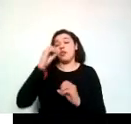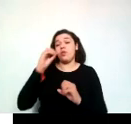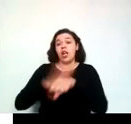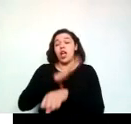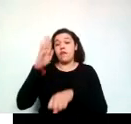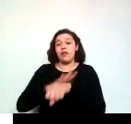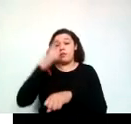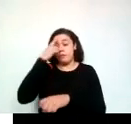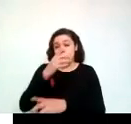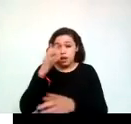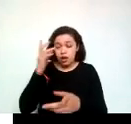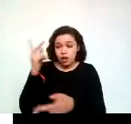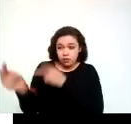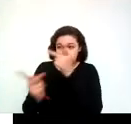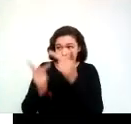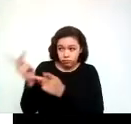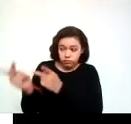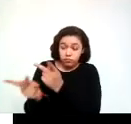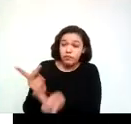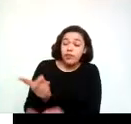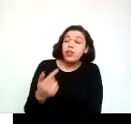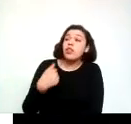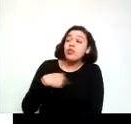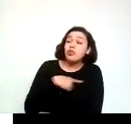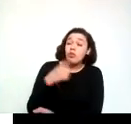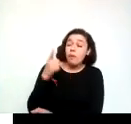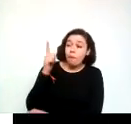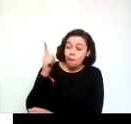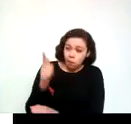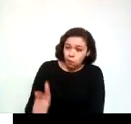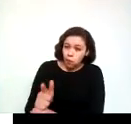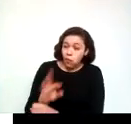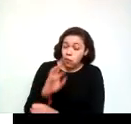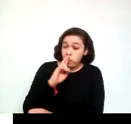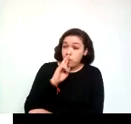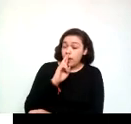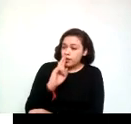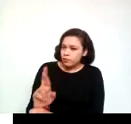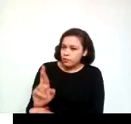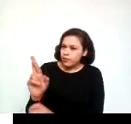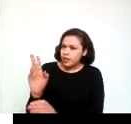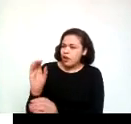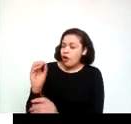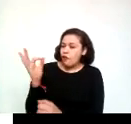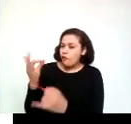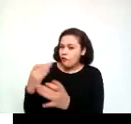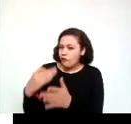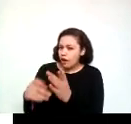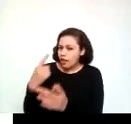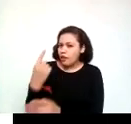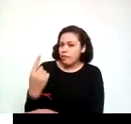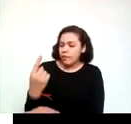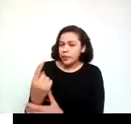cuestionarios encontramos que no se contestaron todas las respuestas,